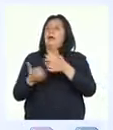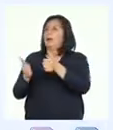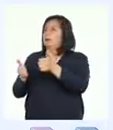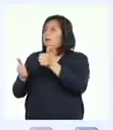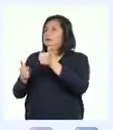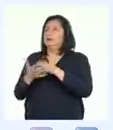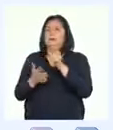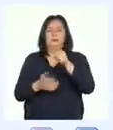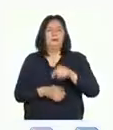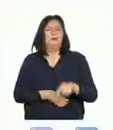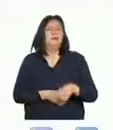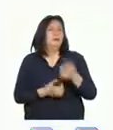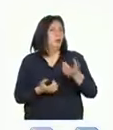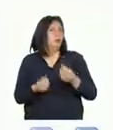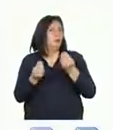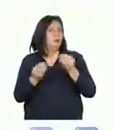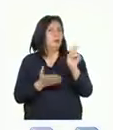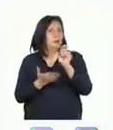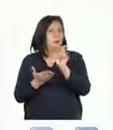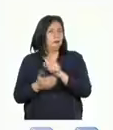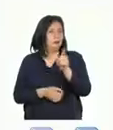Y esa fracción se escribe así.